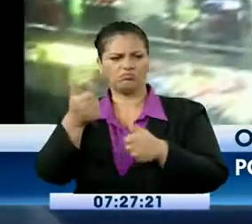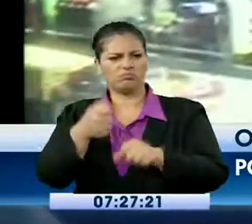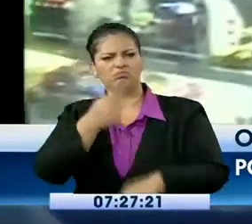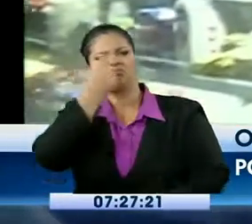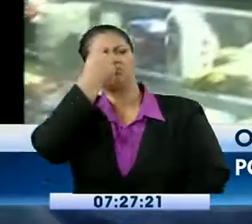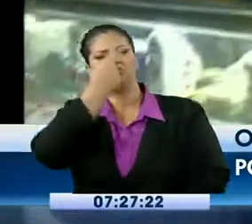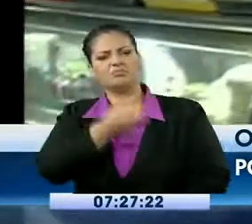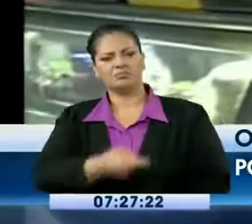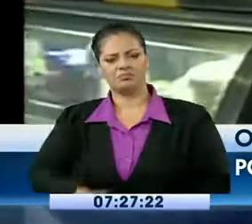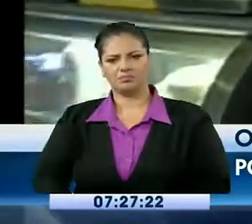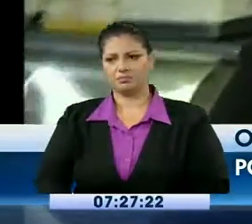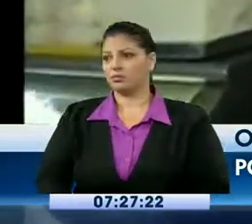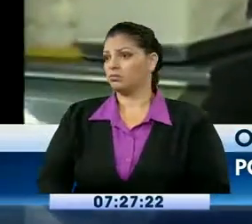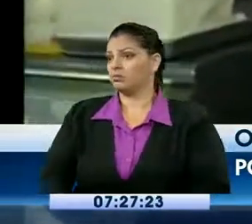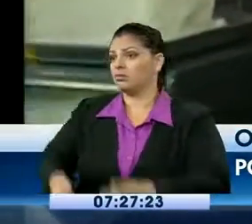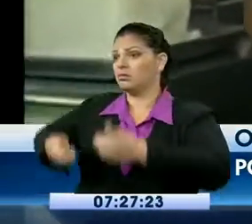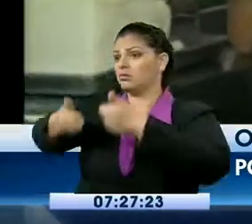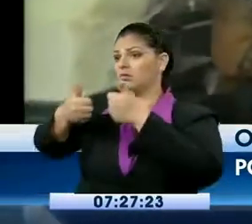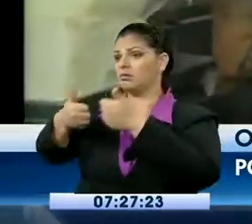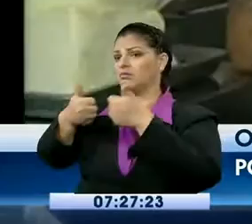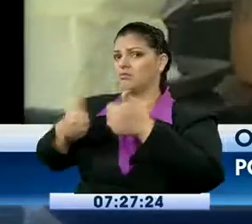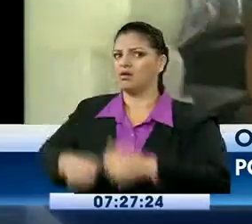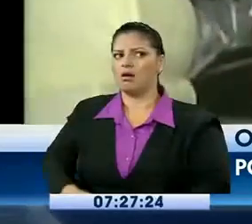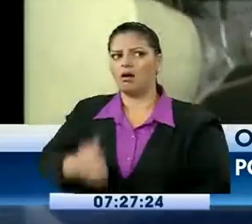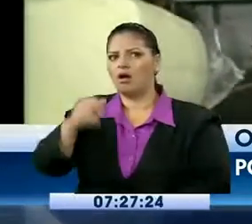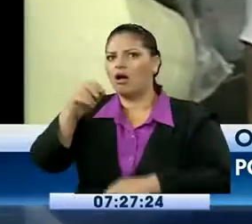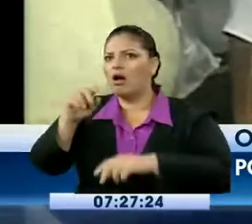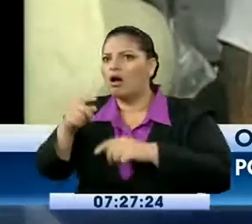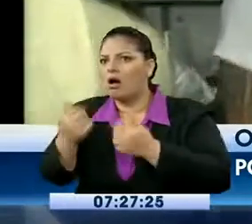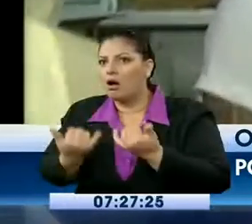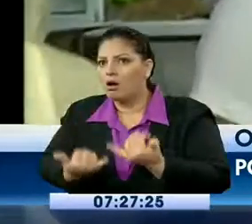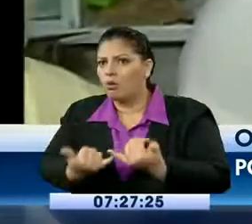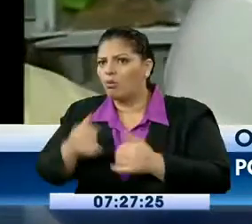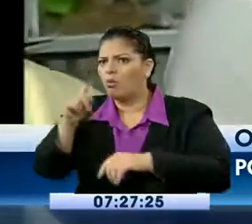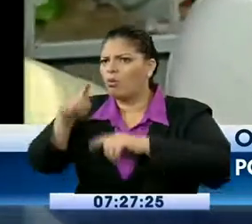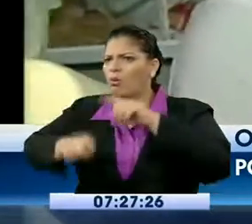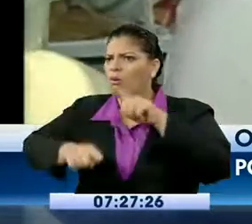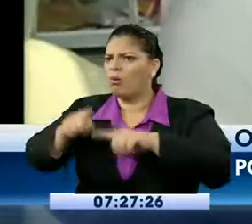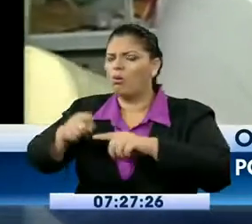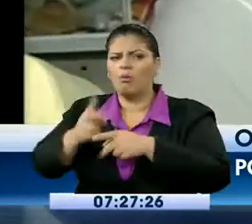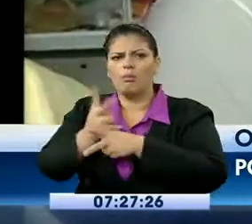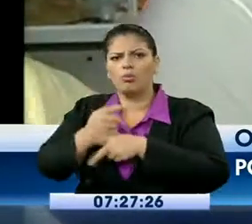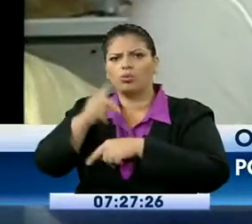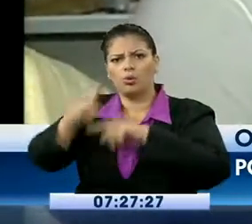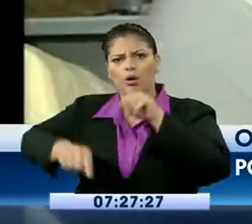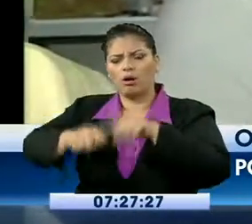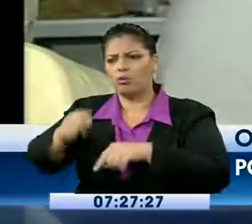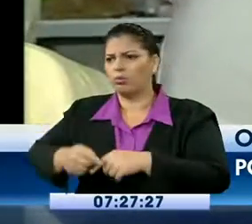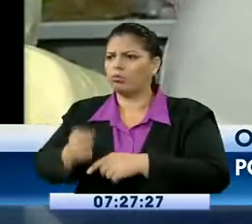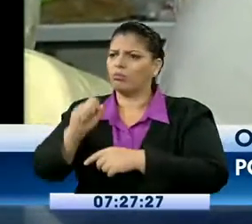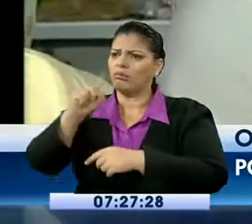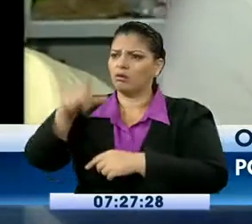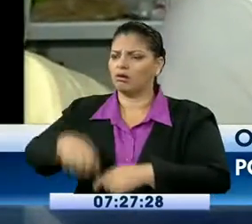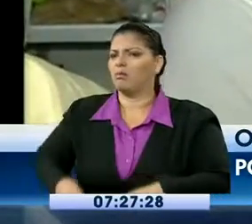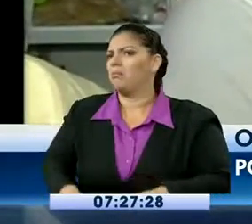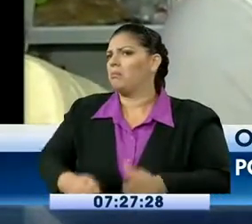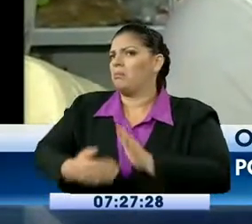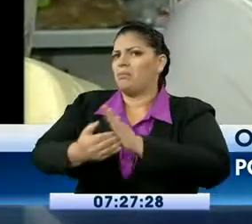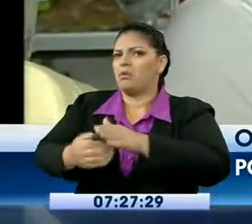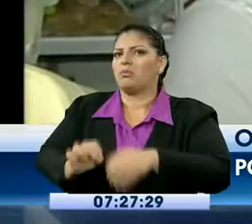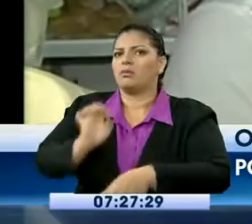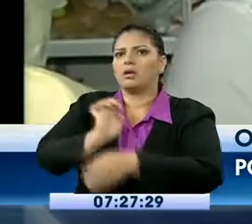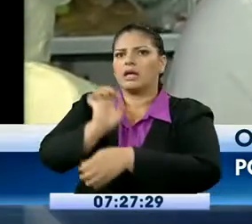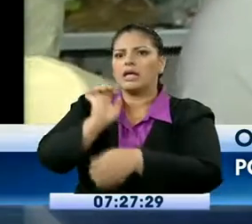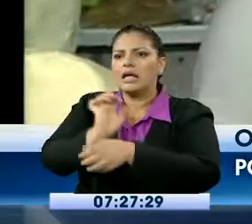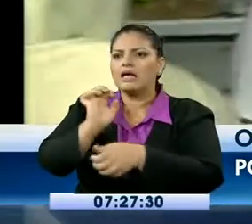a los clientes? Está bien, porque está subiendo mucho los precios ahorita de los productos. ¿Qué productos, por ejemplo? El queso, leche, el huevo. El